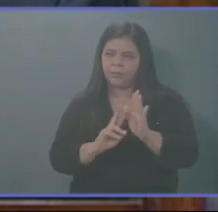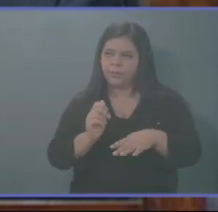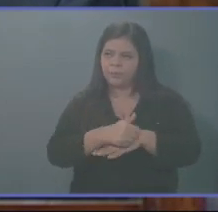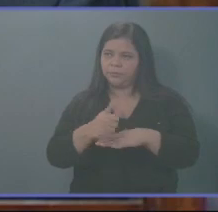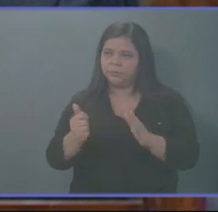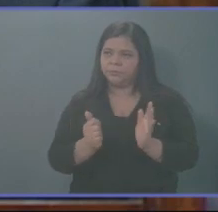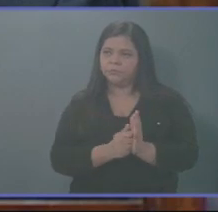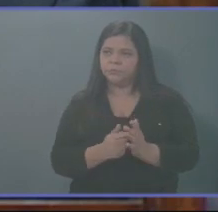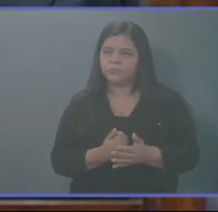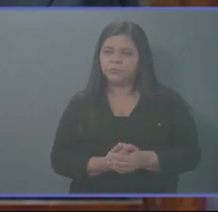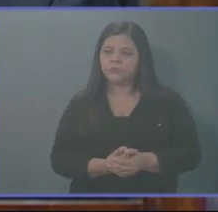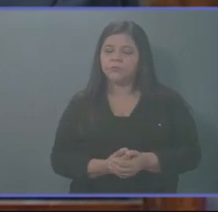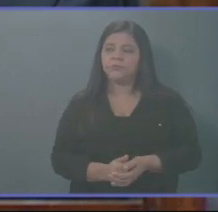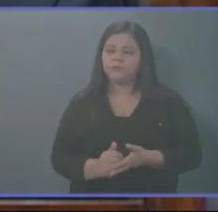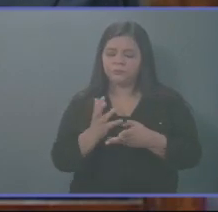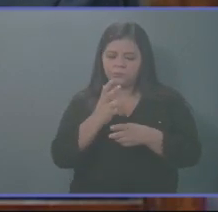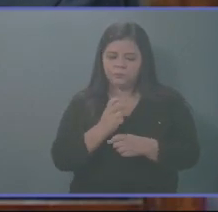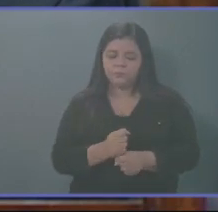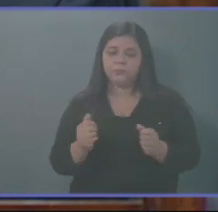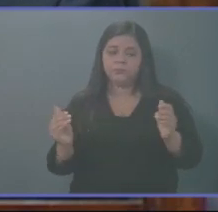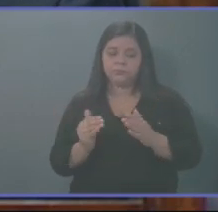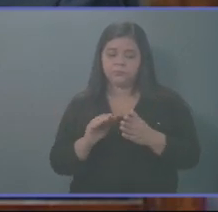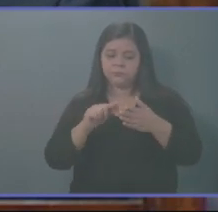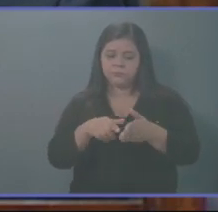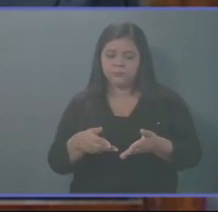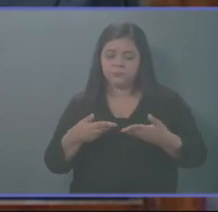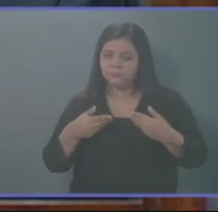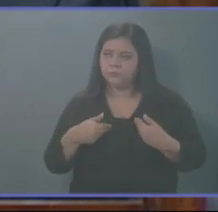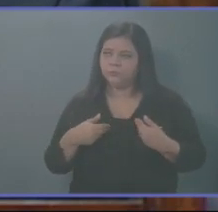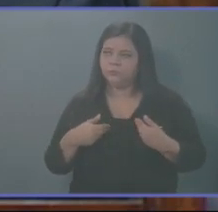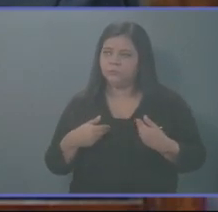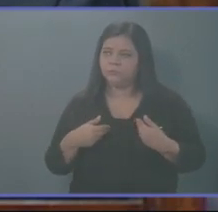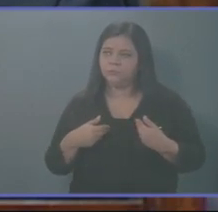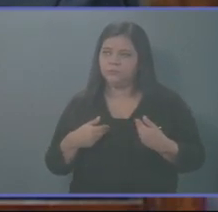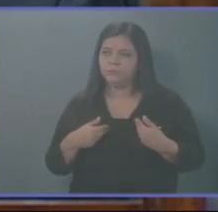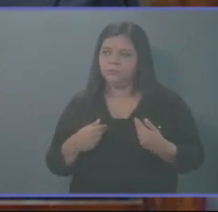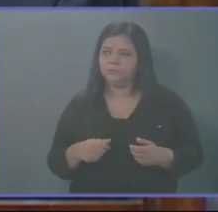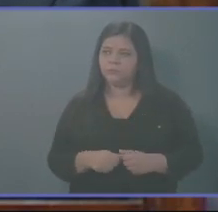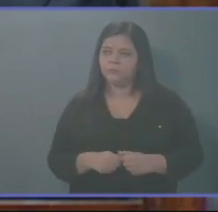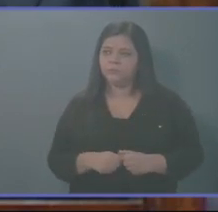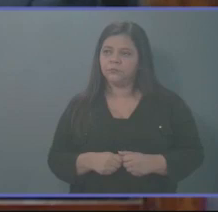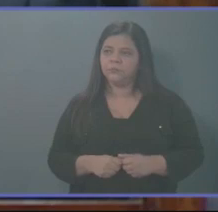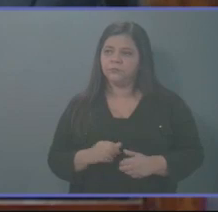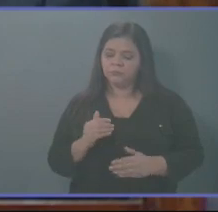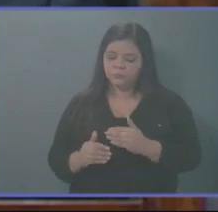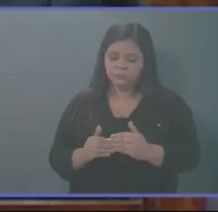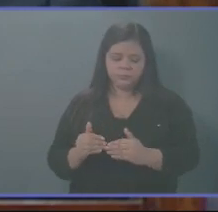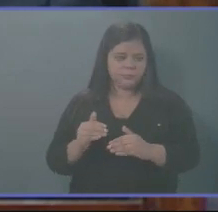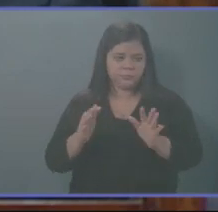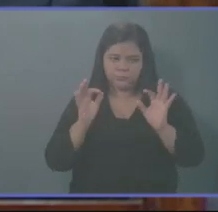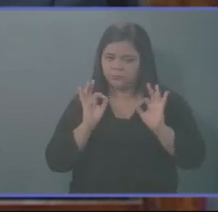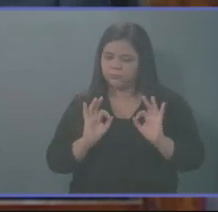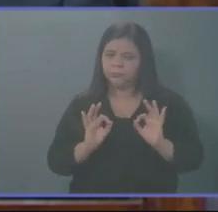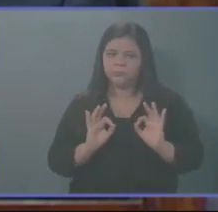Asamblea Legislativa, garantizando también el derecho al debido proceso y